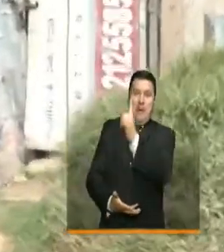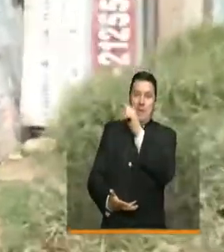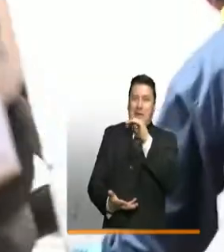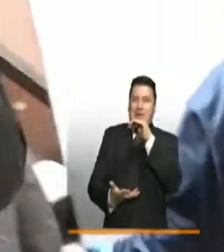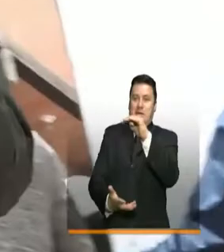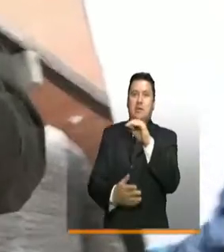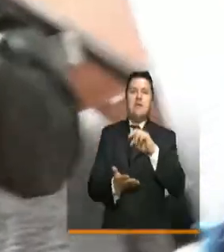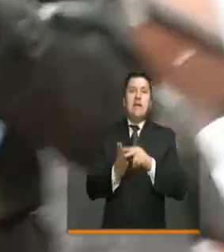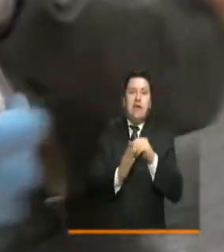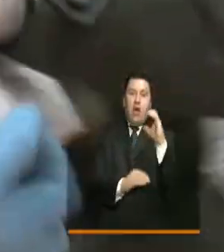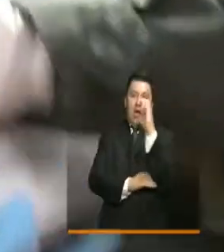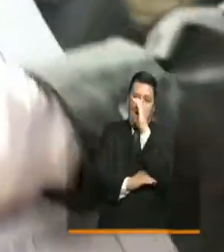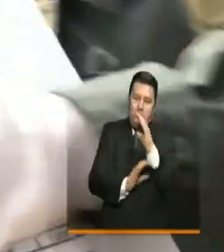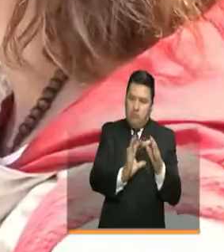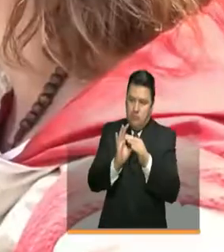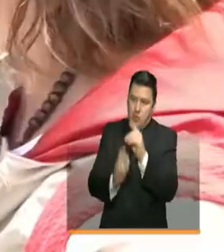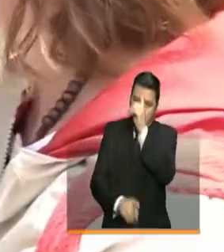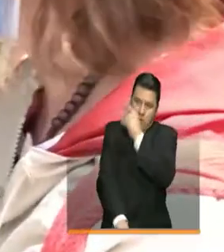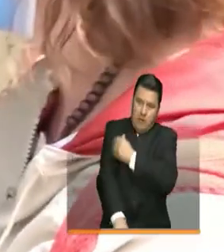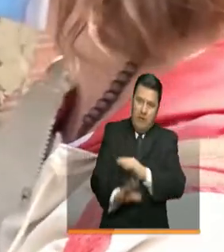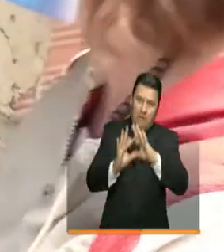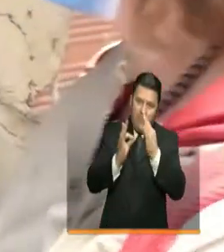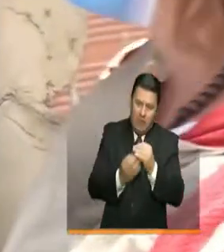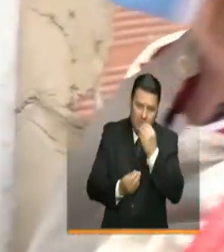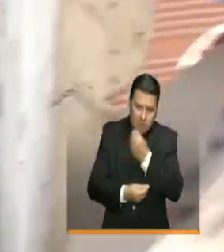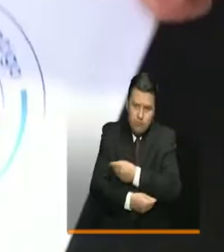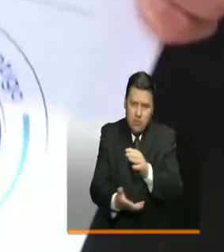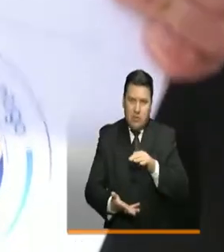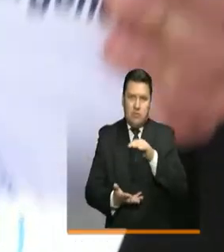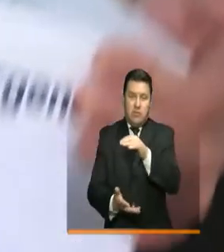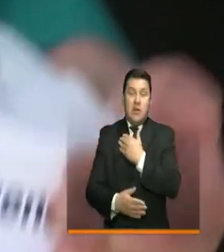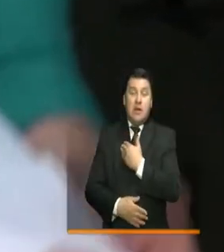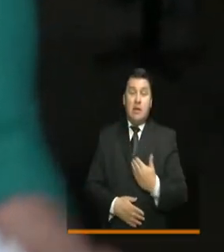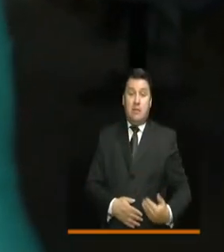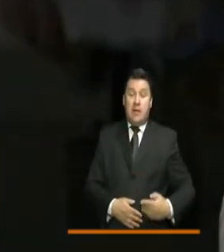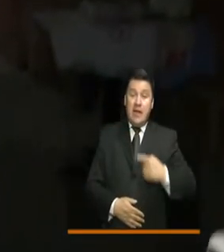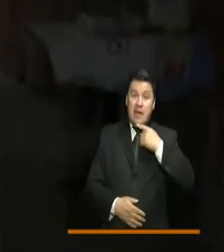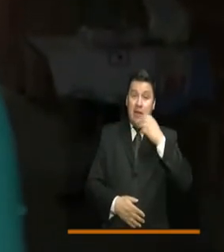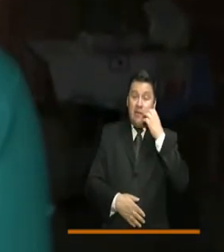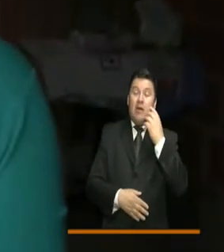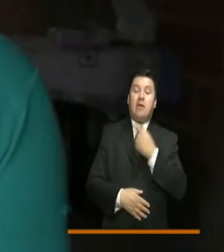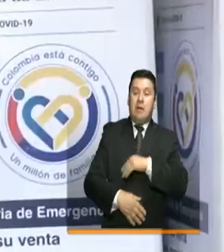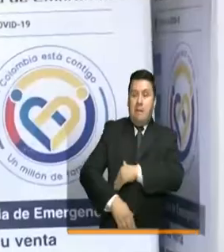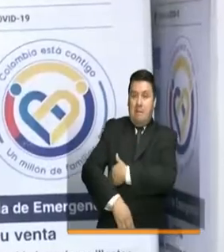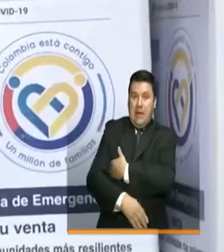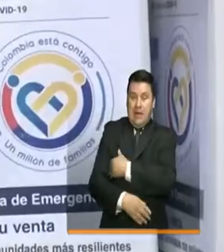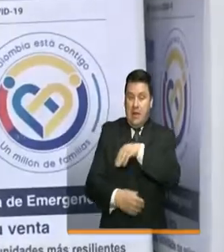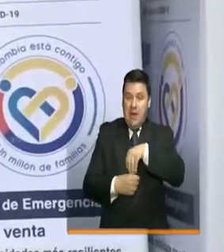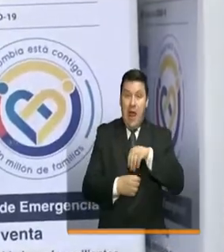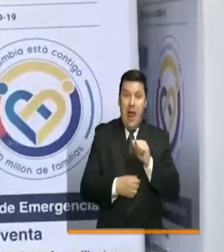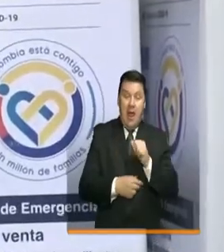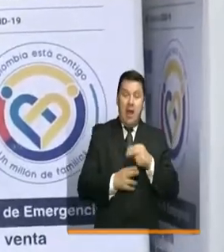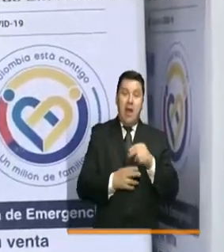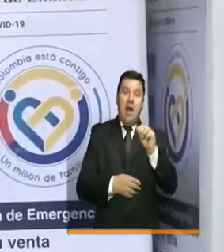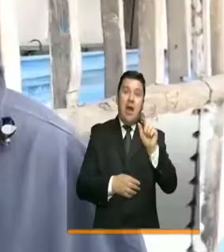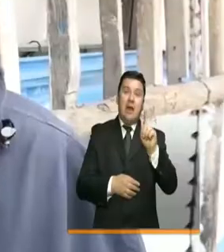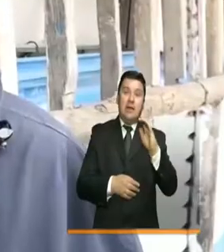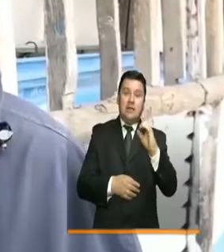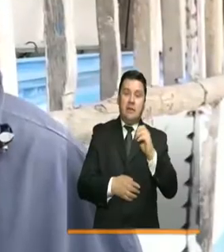Colombia está contigo, 1 millón de familias, liderada por el presidente de la República, Iván Duque, y la ministra del Interior, Alicia